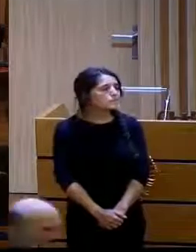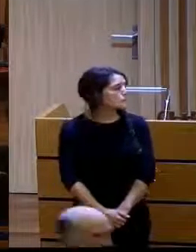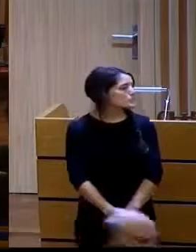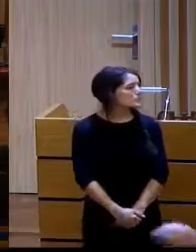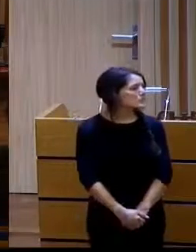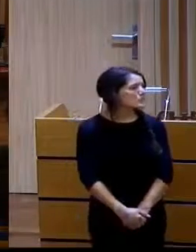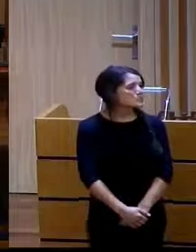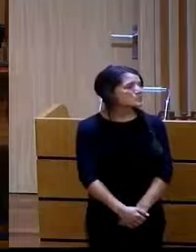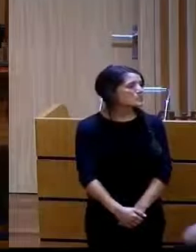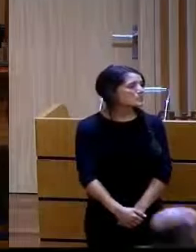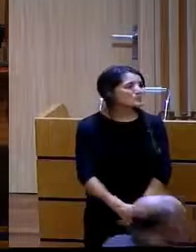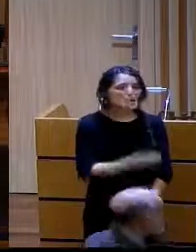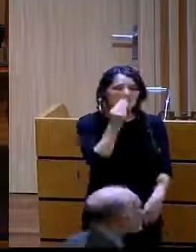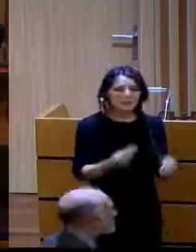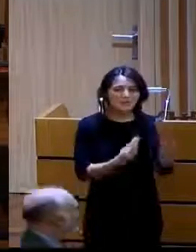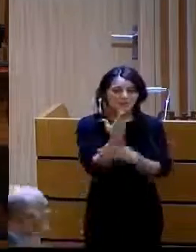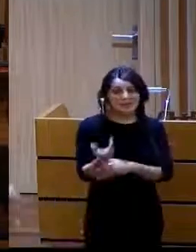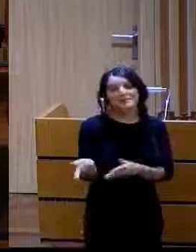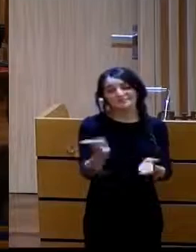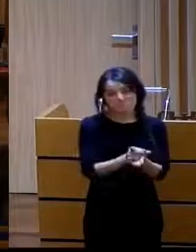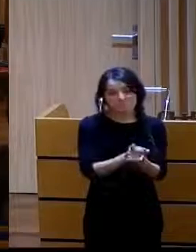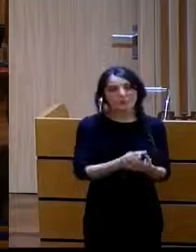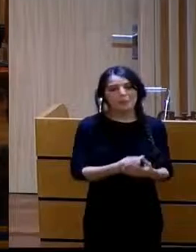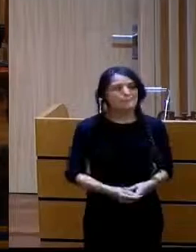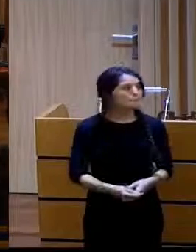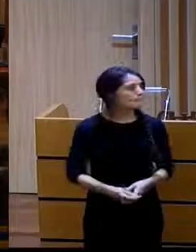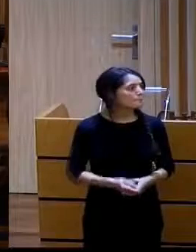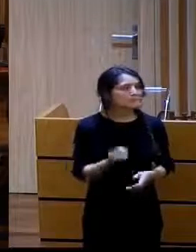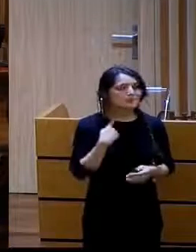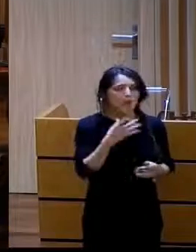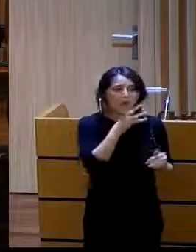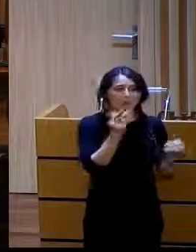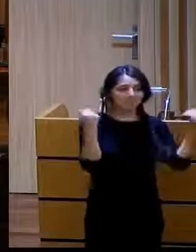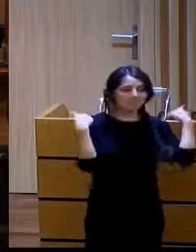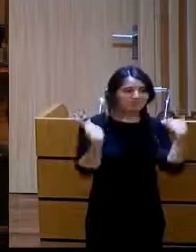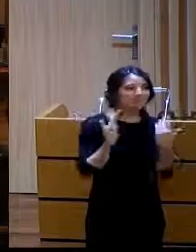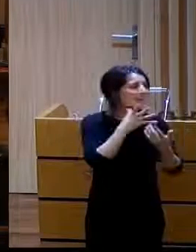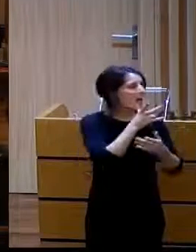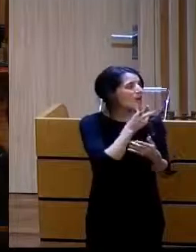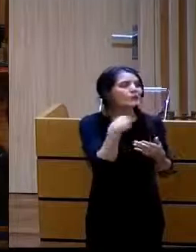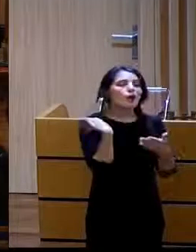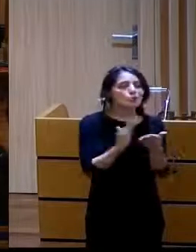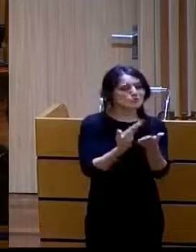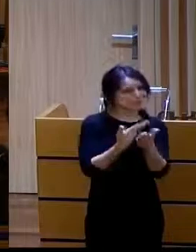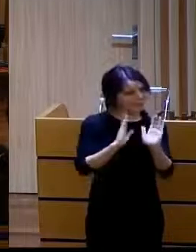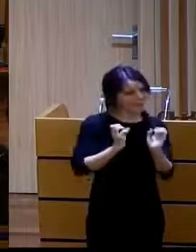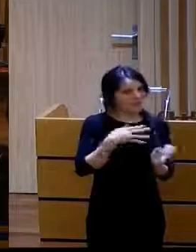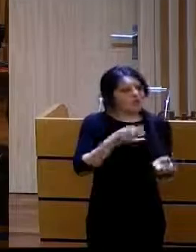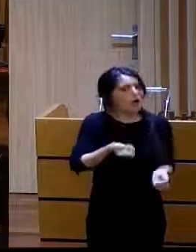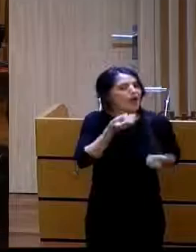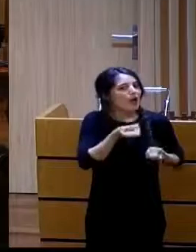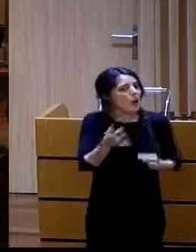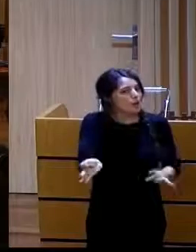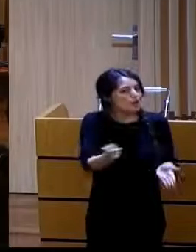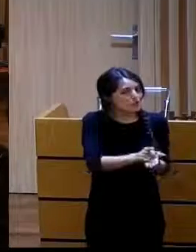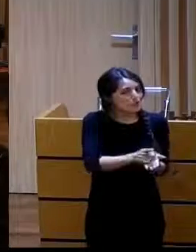Buenos días de nuevo. Yo la mañana, pero en este caso está justificadamente. En el movimiento asociativo de personas